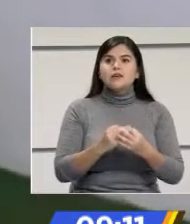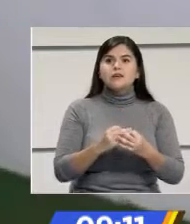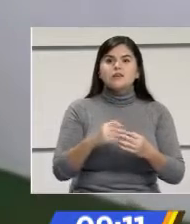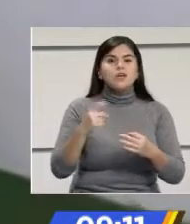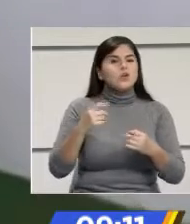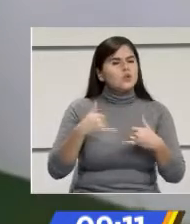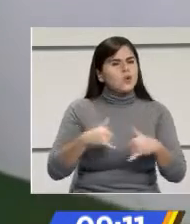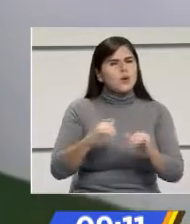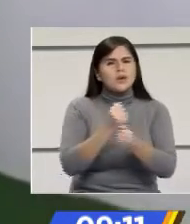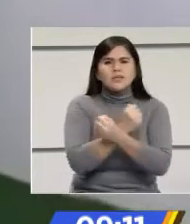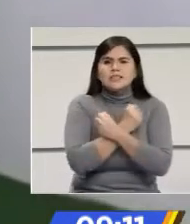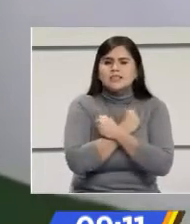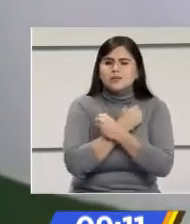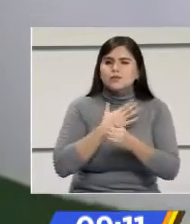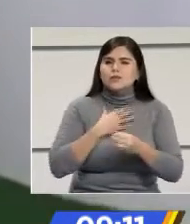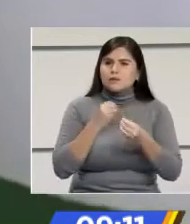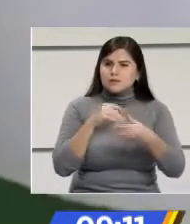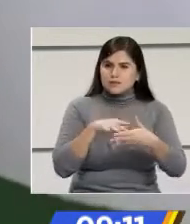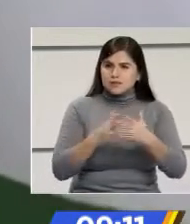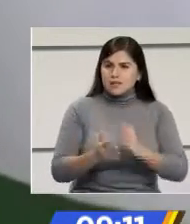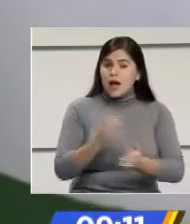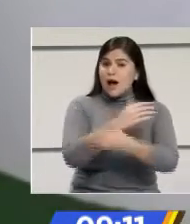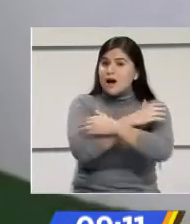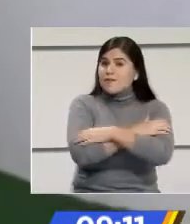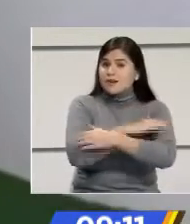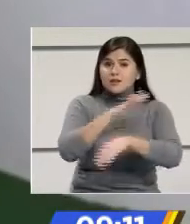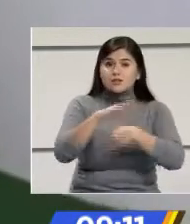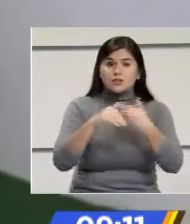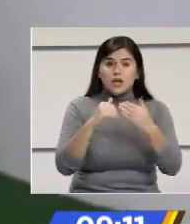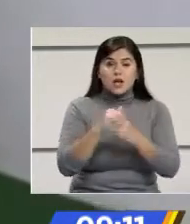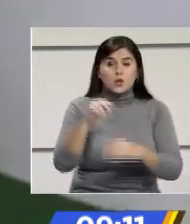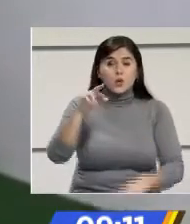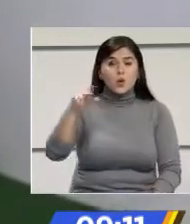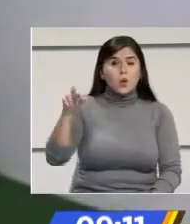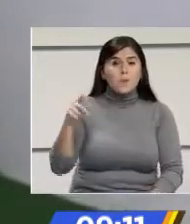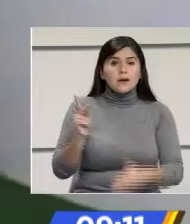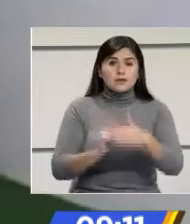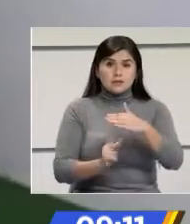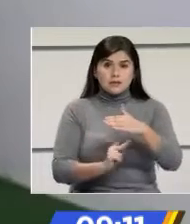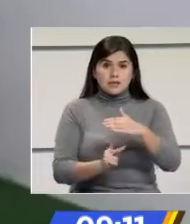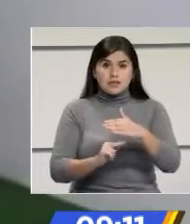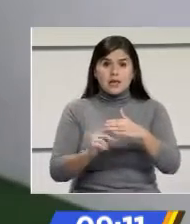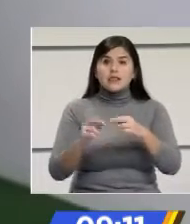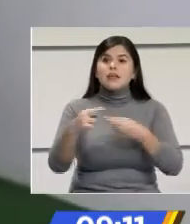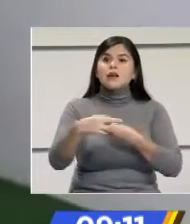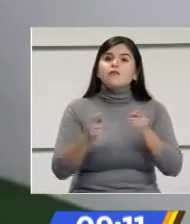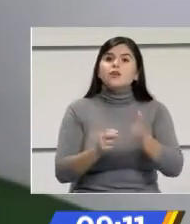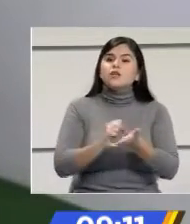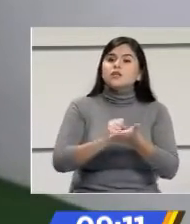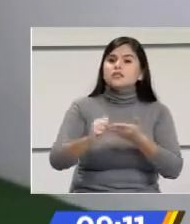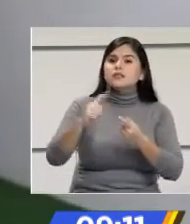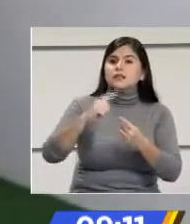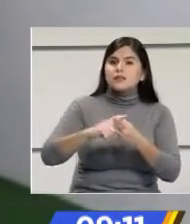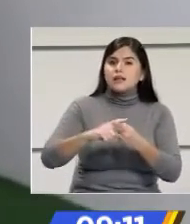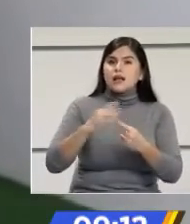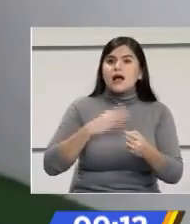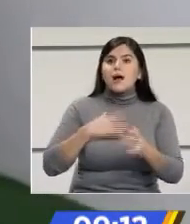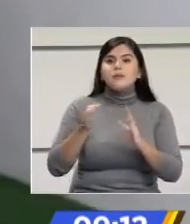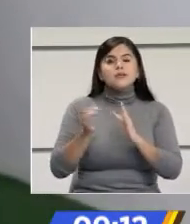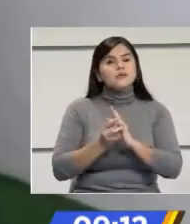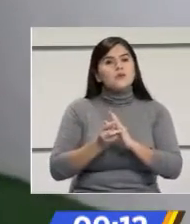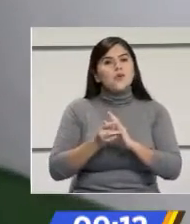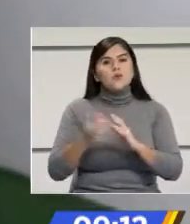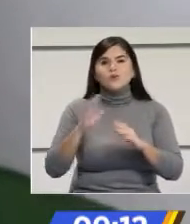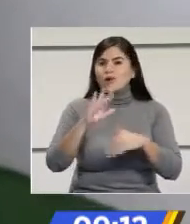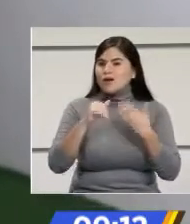y los quiero. Un saludo y un abrazo a toda la gente de preescolar de la Dirección Regional de Santa Cruz, a mi esposo, a toda mi familia